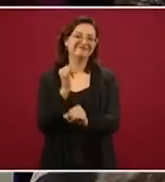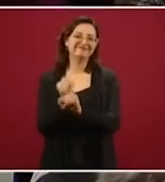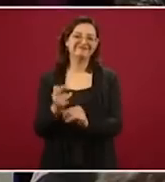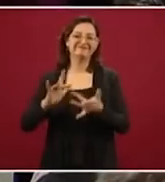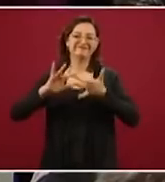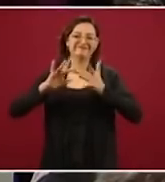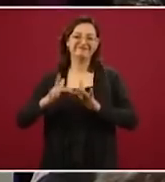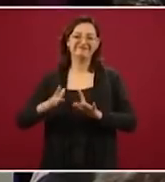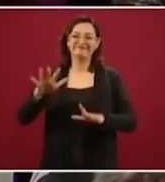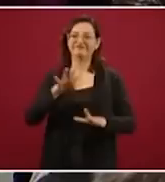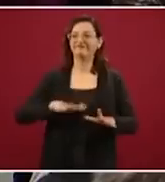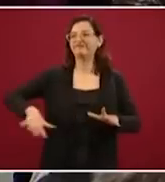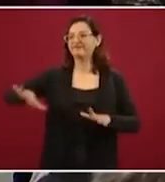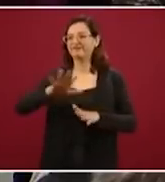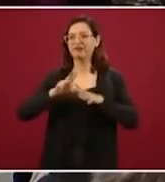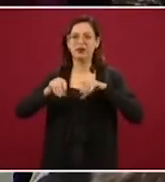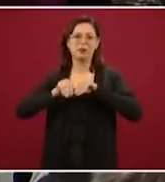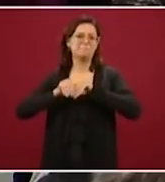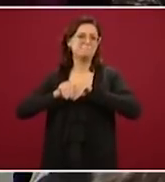Esto es